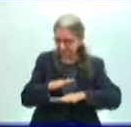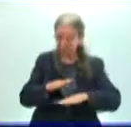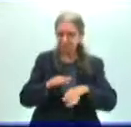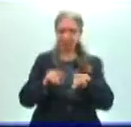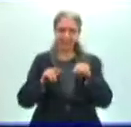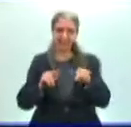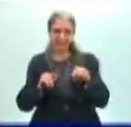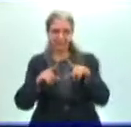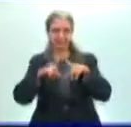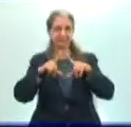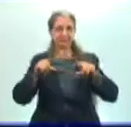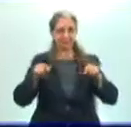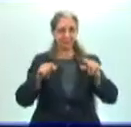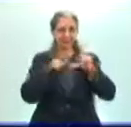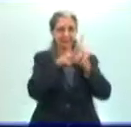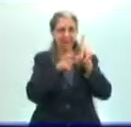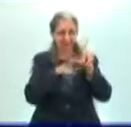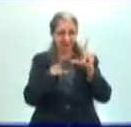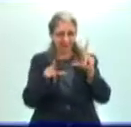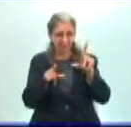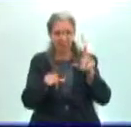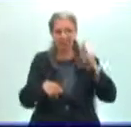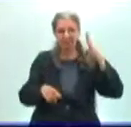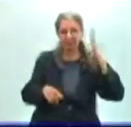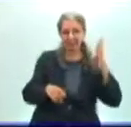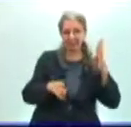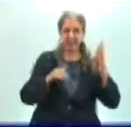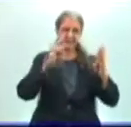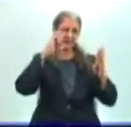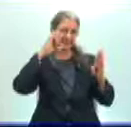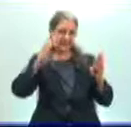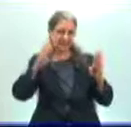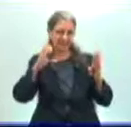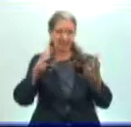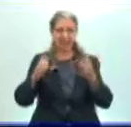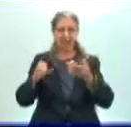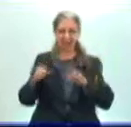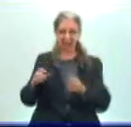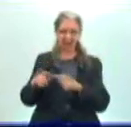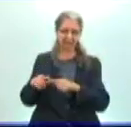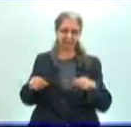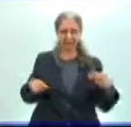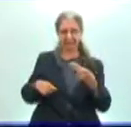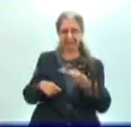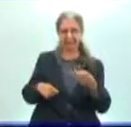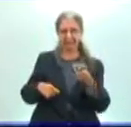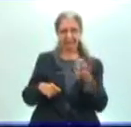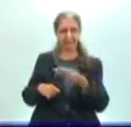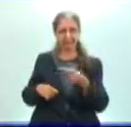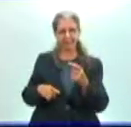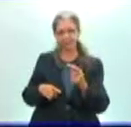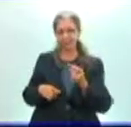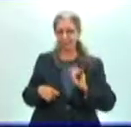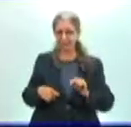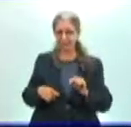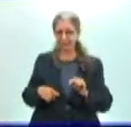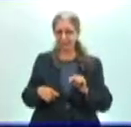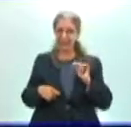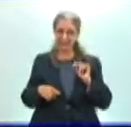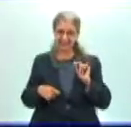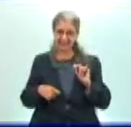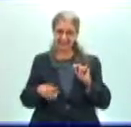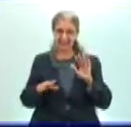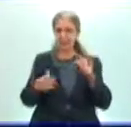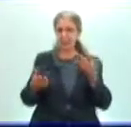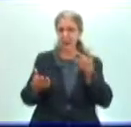triángulo rectángulo, entonces tenemos catetos B y C, hipotenusa es A. Nos habla de las proyecciones de